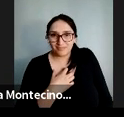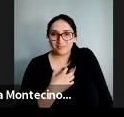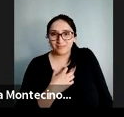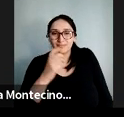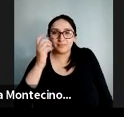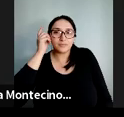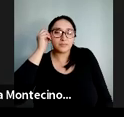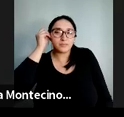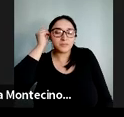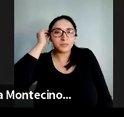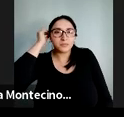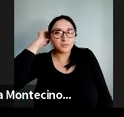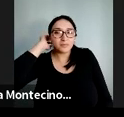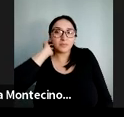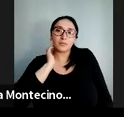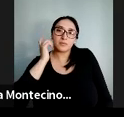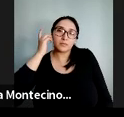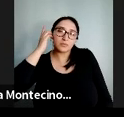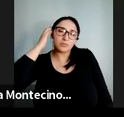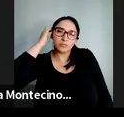También preguntarnos por nuestra sexualidad,